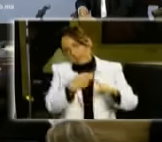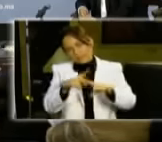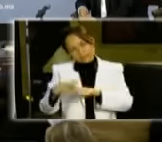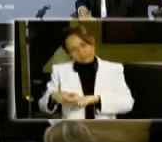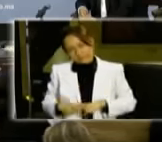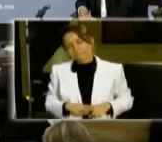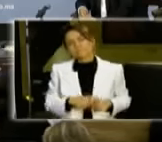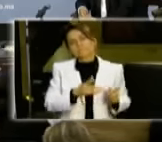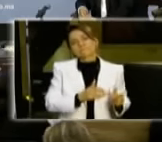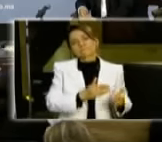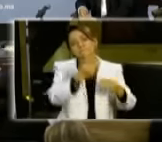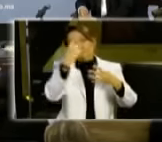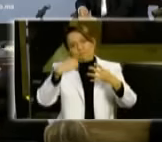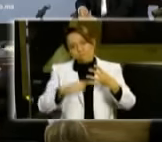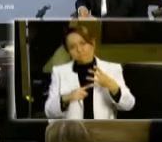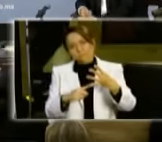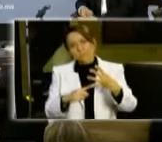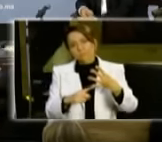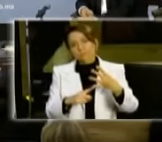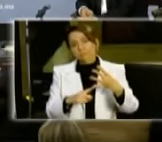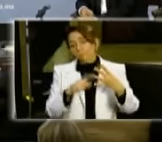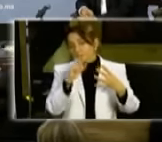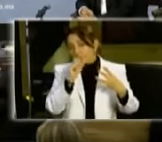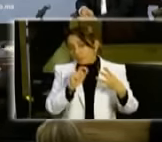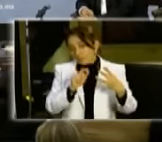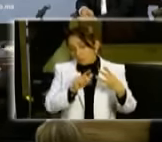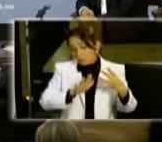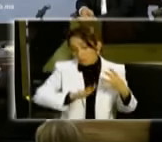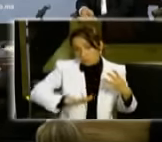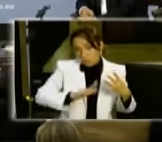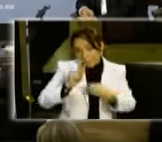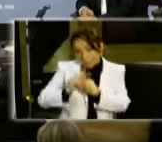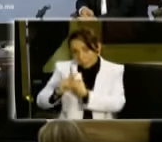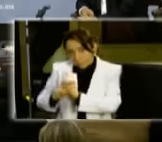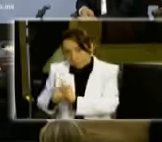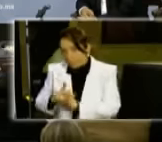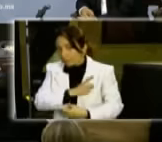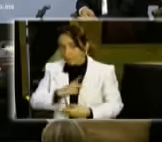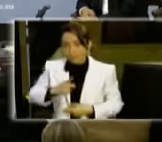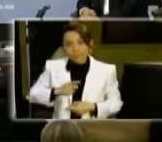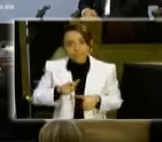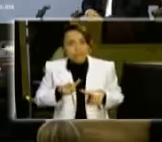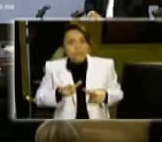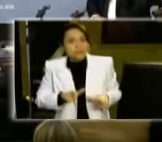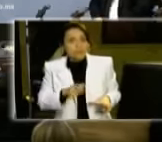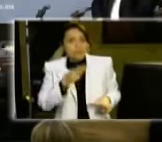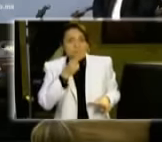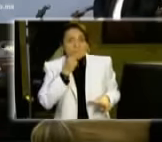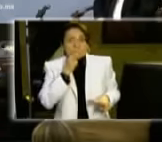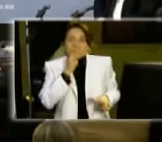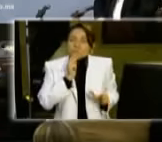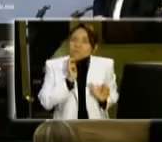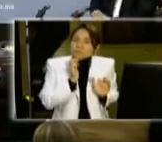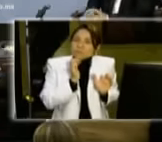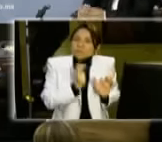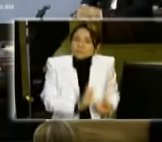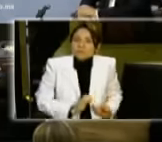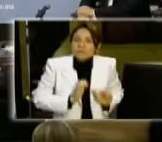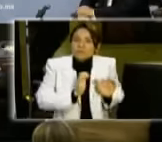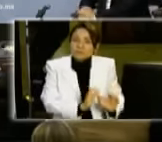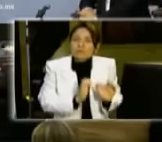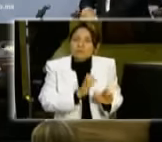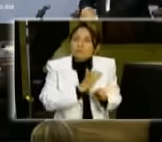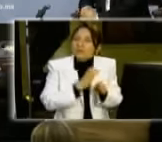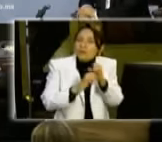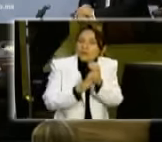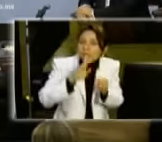Cuarto, nuestra región debe proteger sus recursos naturales y compartirlos de manera racional para beneficio de